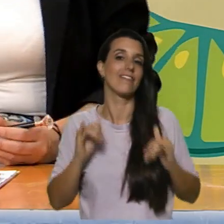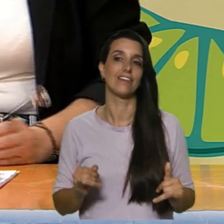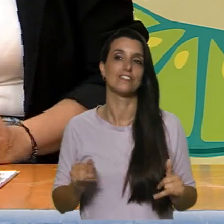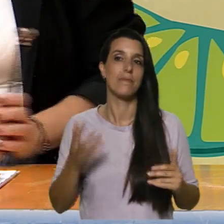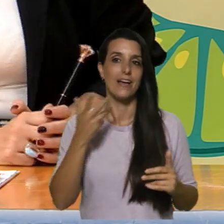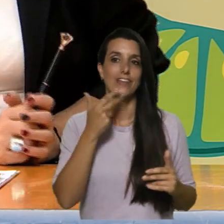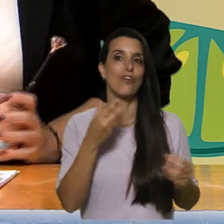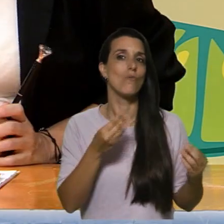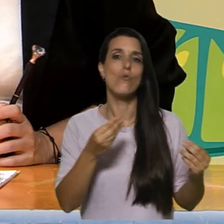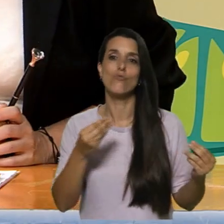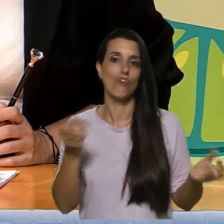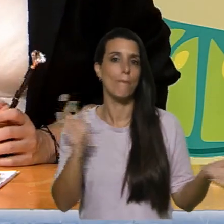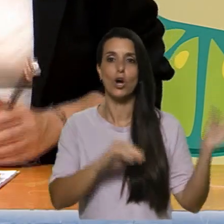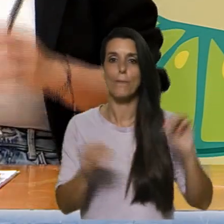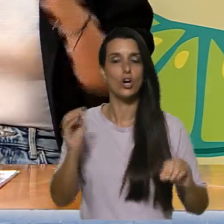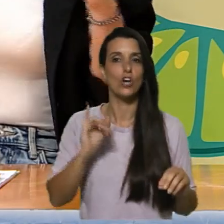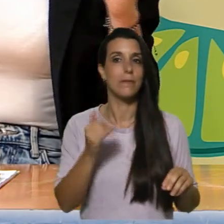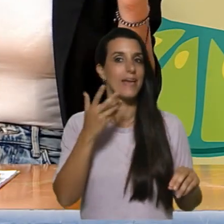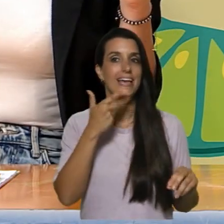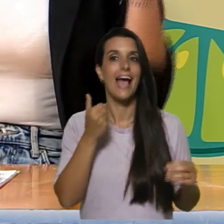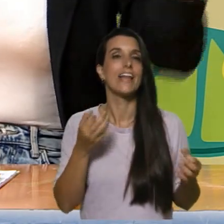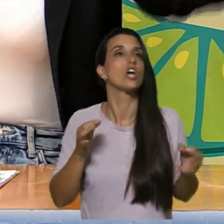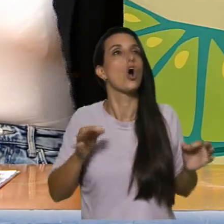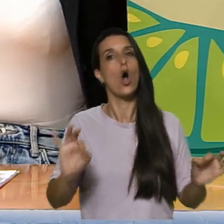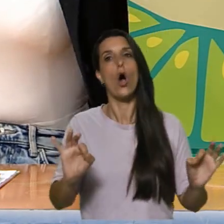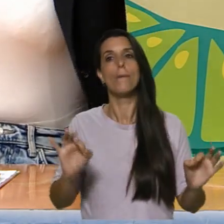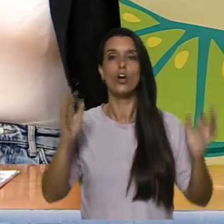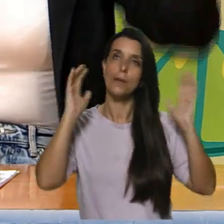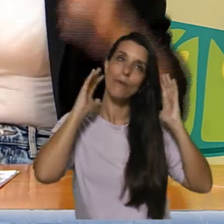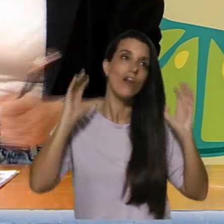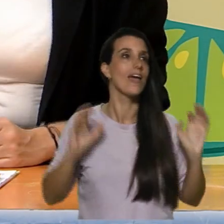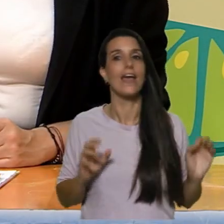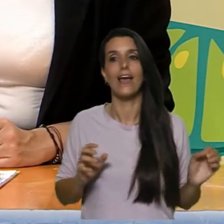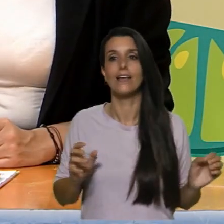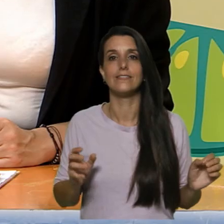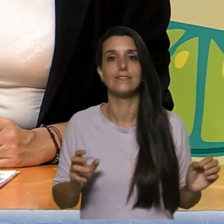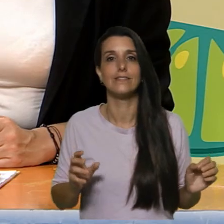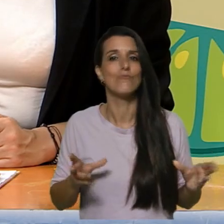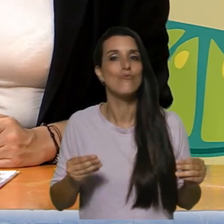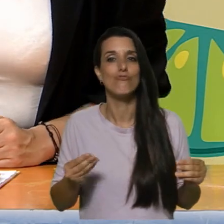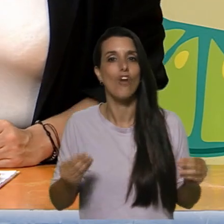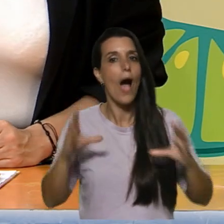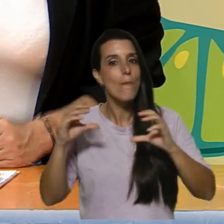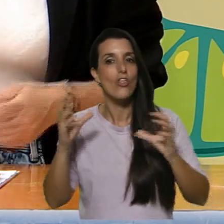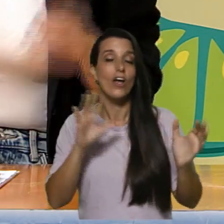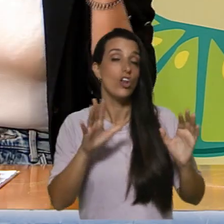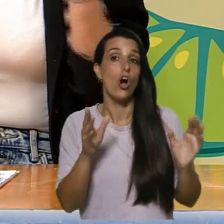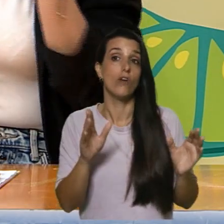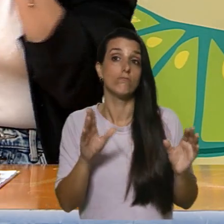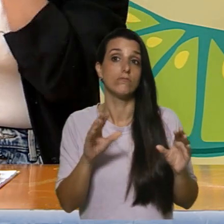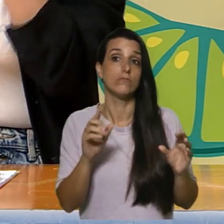almohadones. Yo tengo un montón, me encantan. Nada más me parece recómodo. Claro. Montones de almohadones. No, montón no.